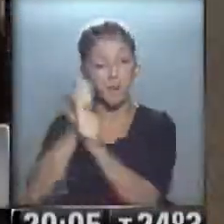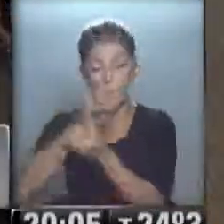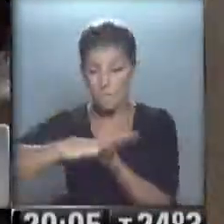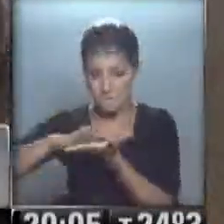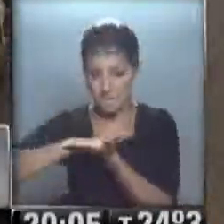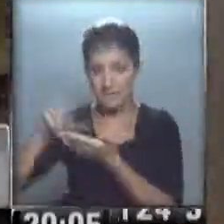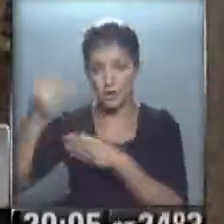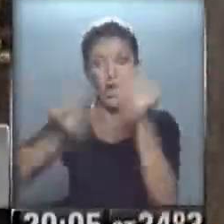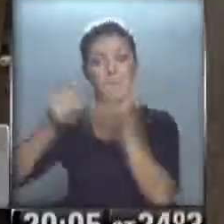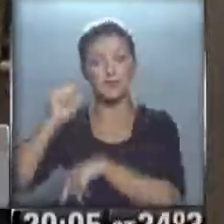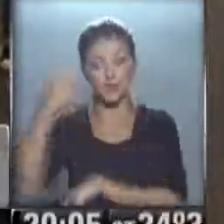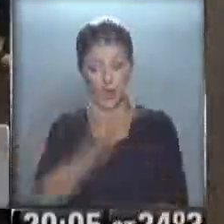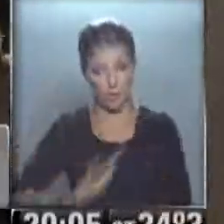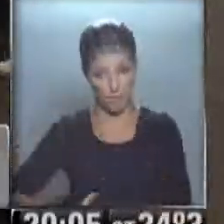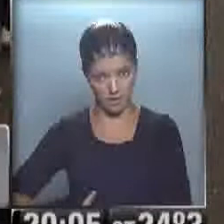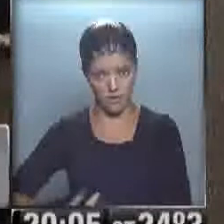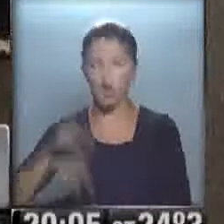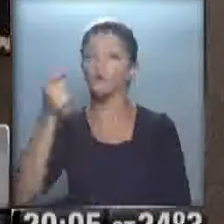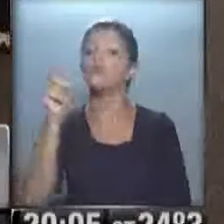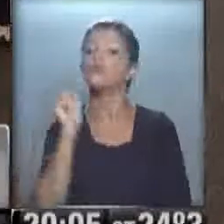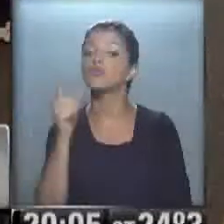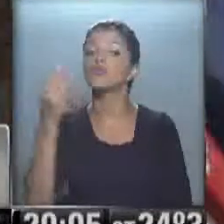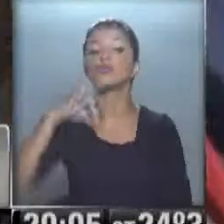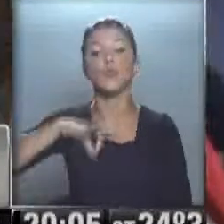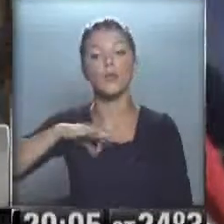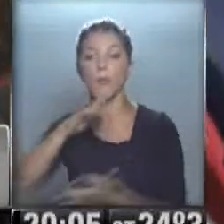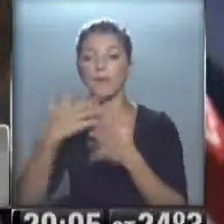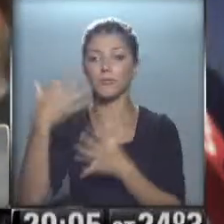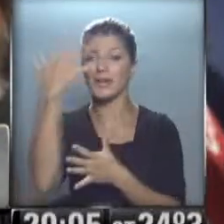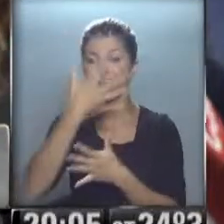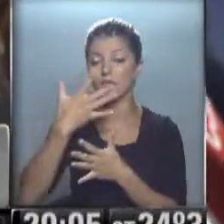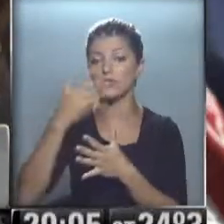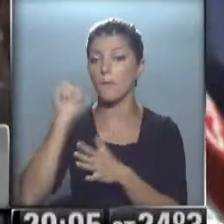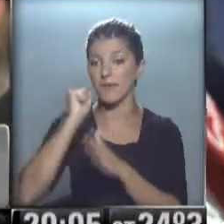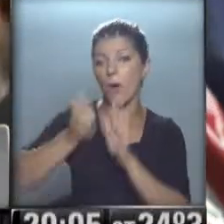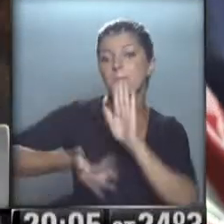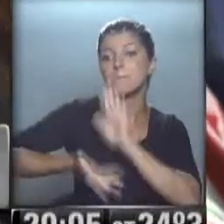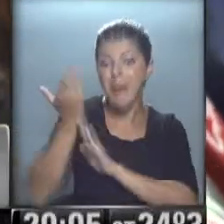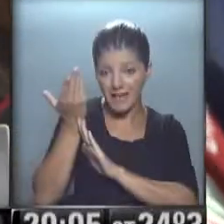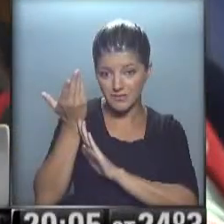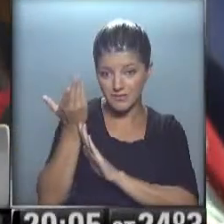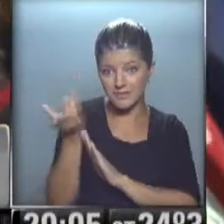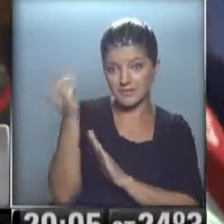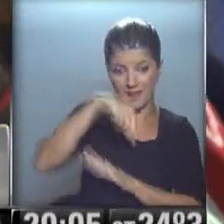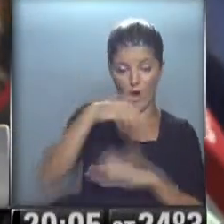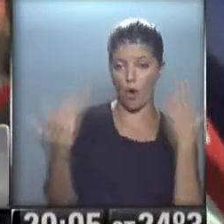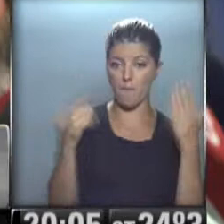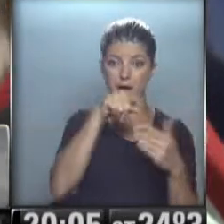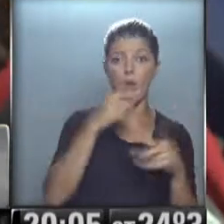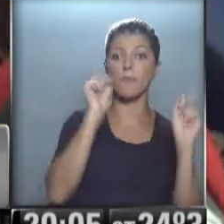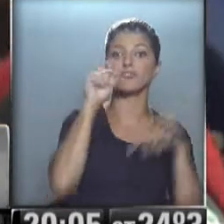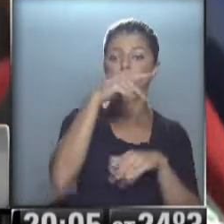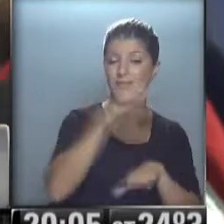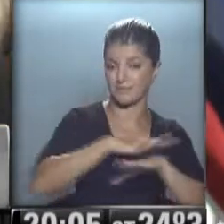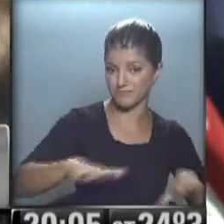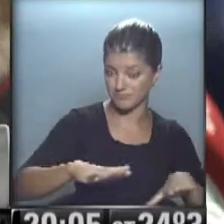administración pública va a cobrar prácticamente 500 pesos más que el salario de un maestro de grado. Esto